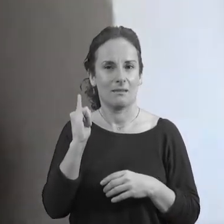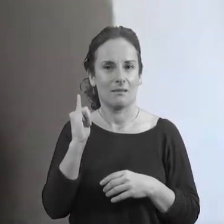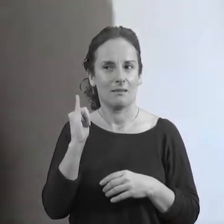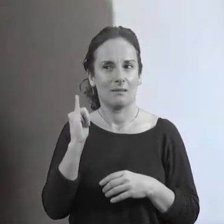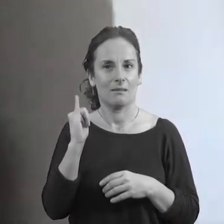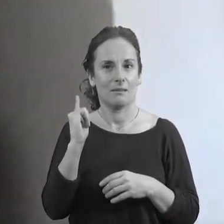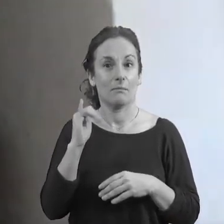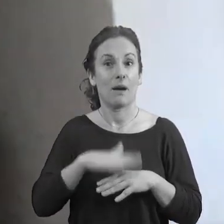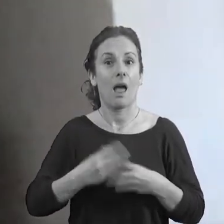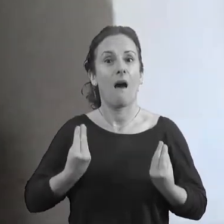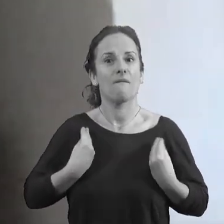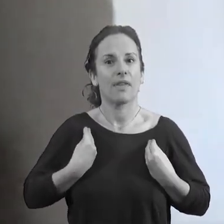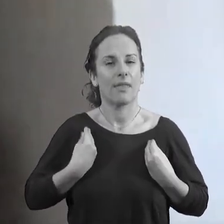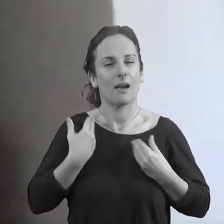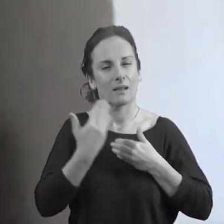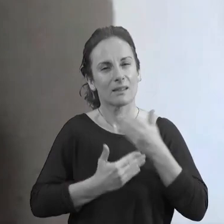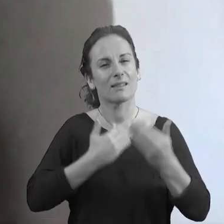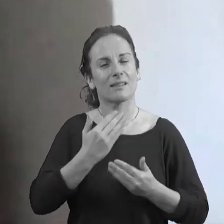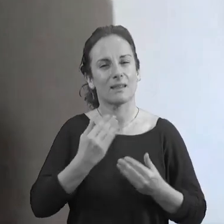Para hacer la vida vivible, ¿no?